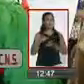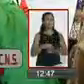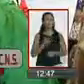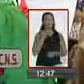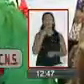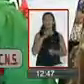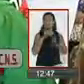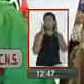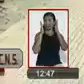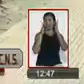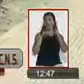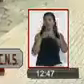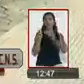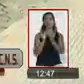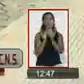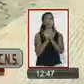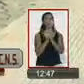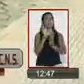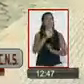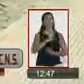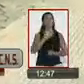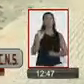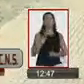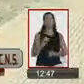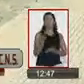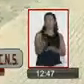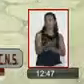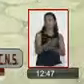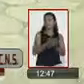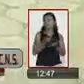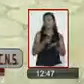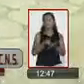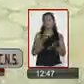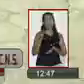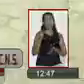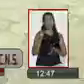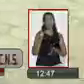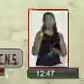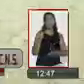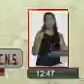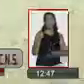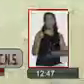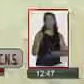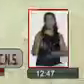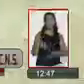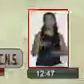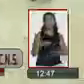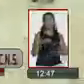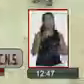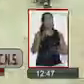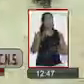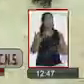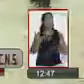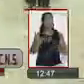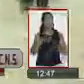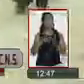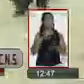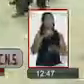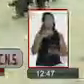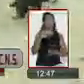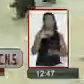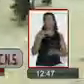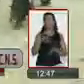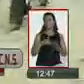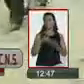mal atendidos todavía en las cajas. El 5% de lo recaudado por las AFPs por año implica 150 millones de